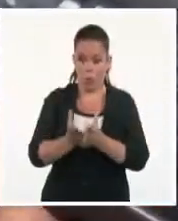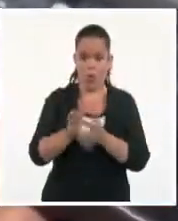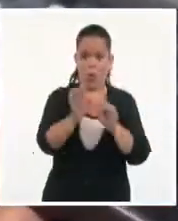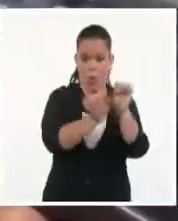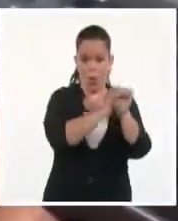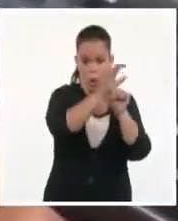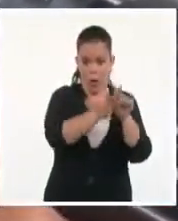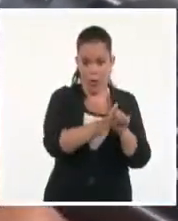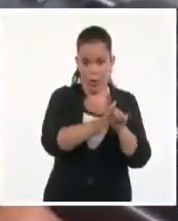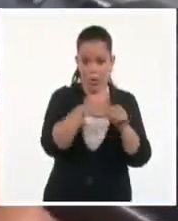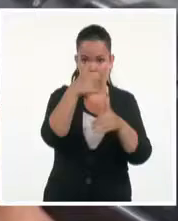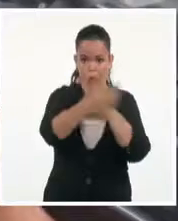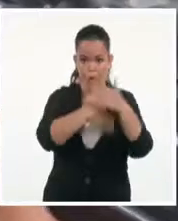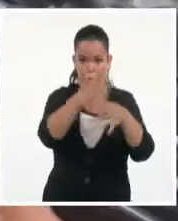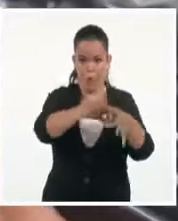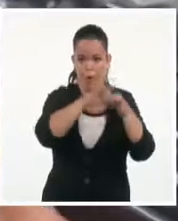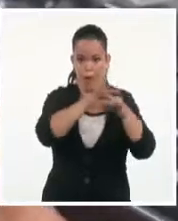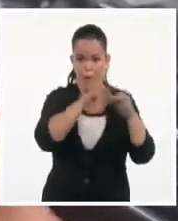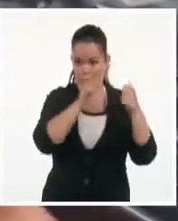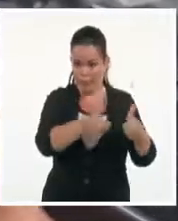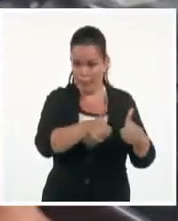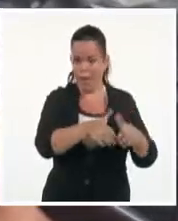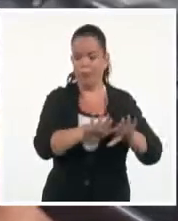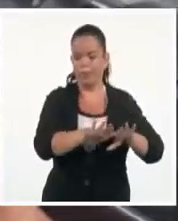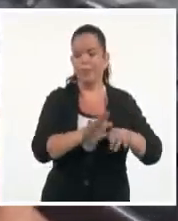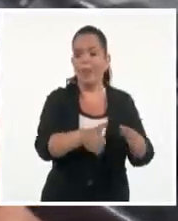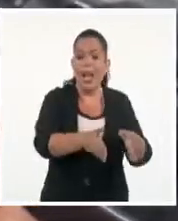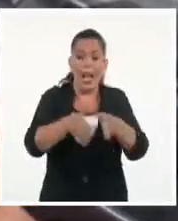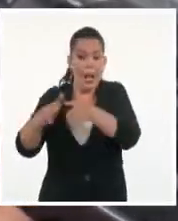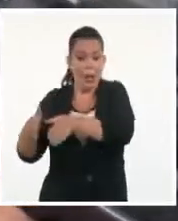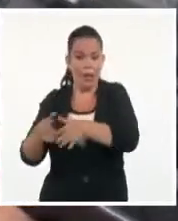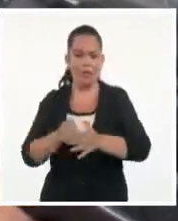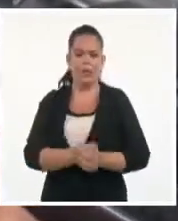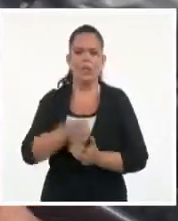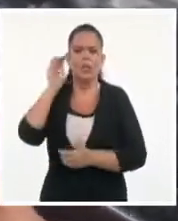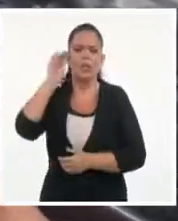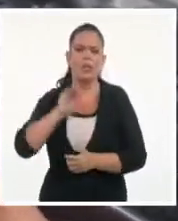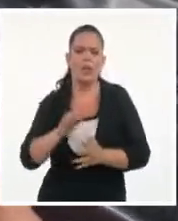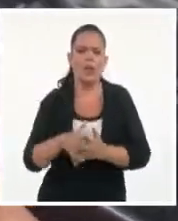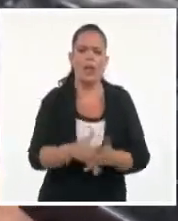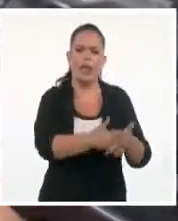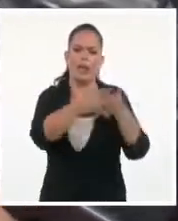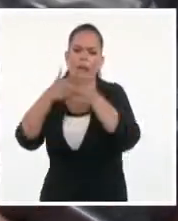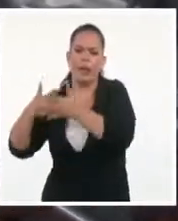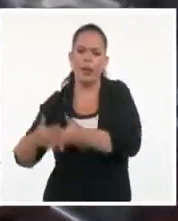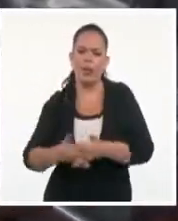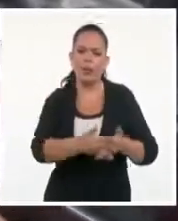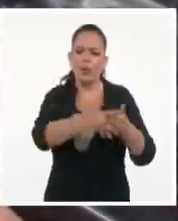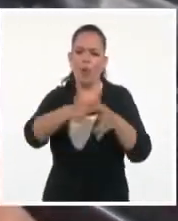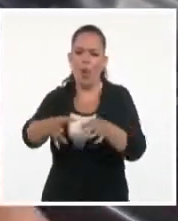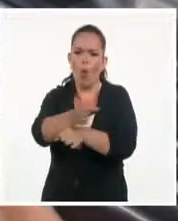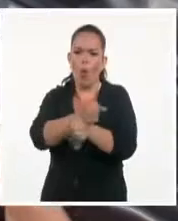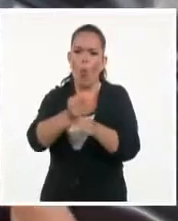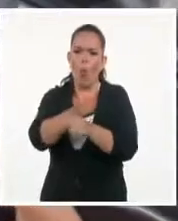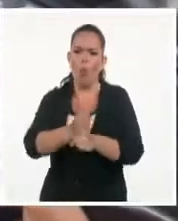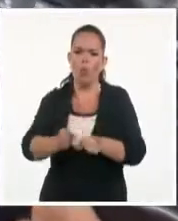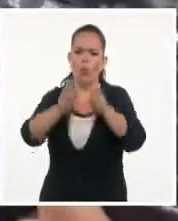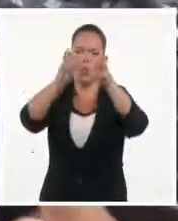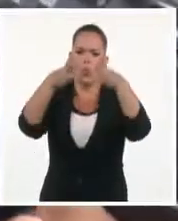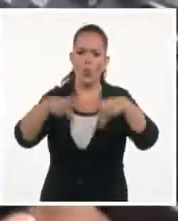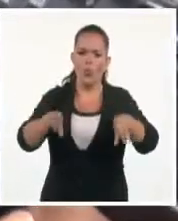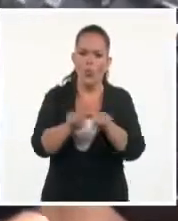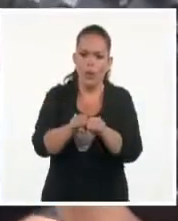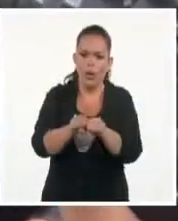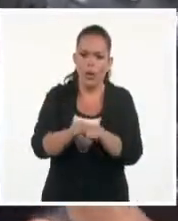cubanoamericana, pagando muy bien en redes sociales a youtubers, a influencers en contra de Cuba, ha creado toda